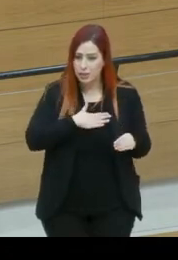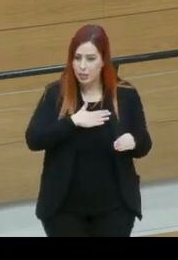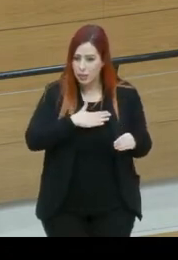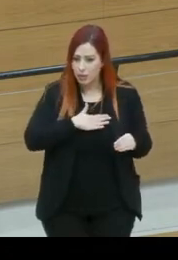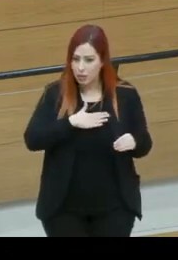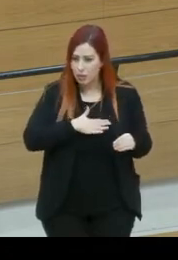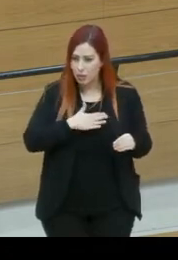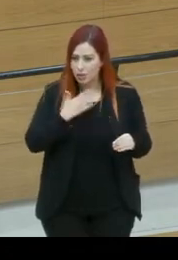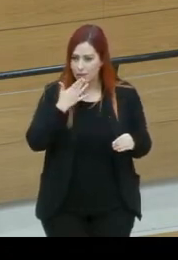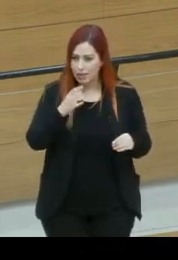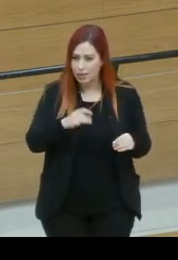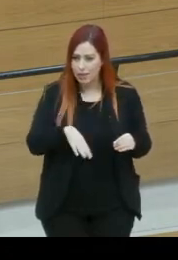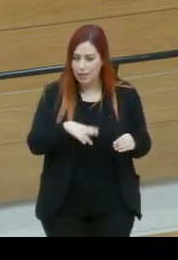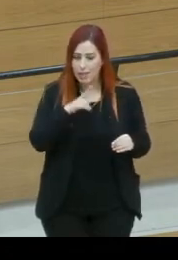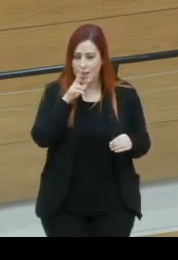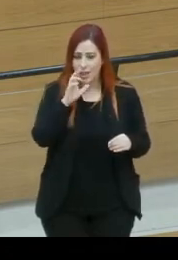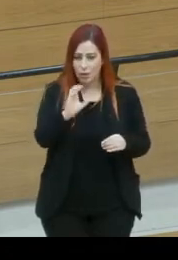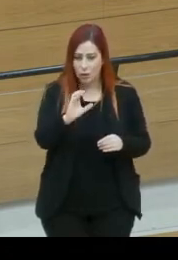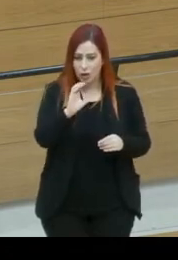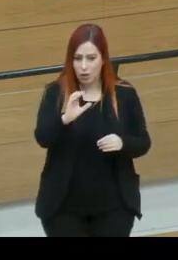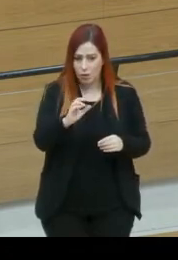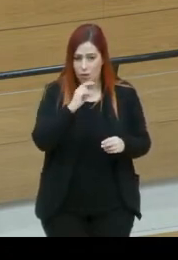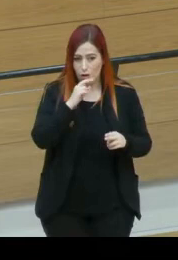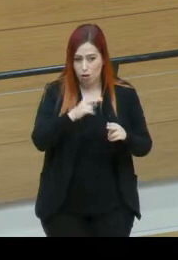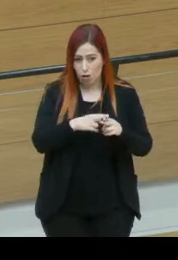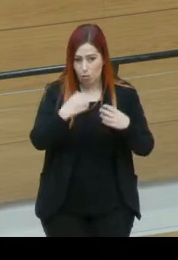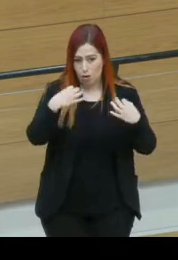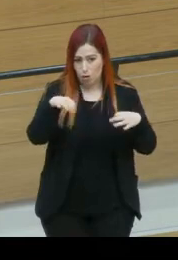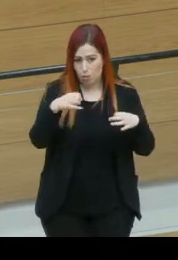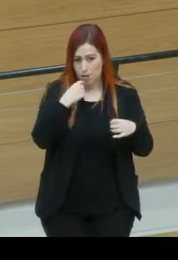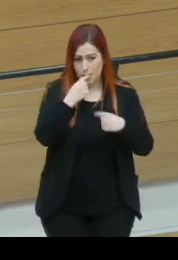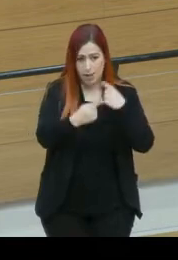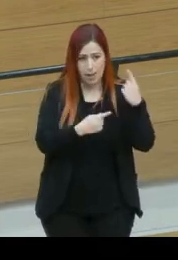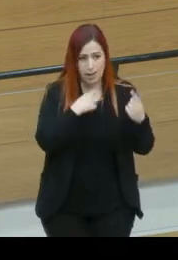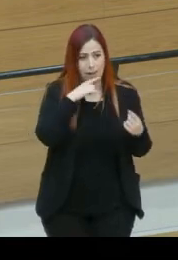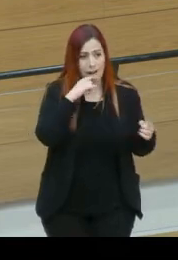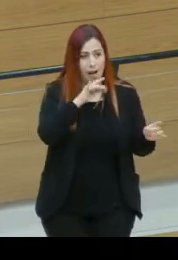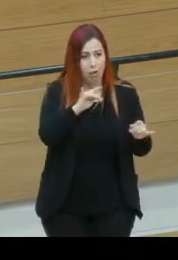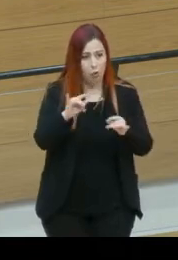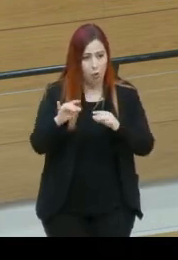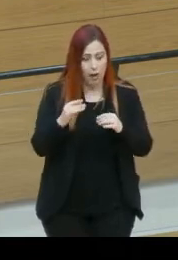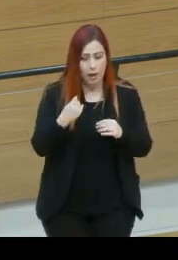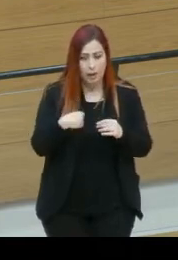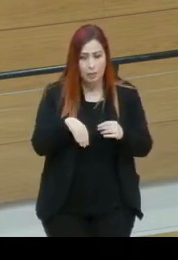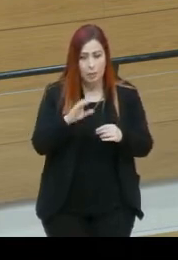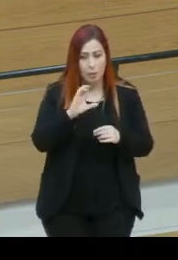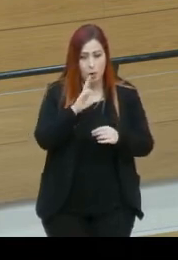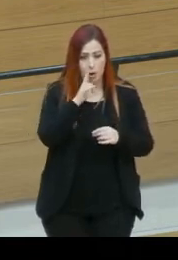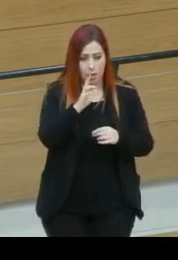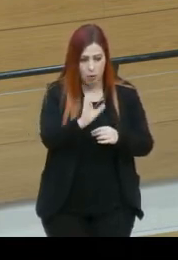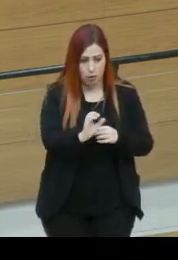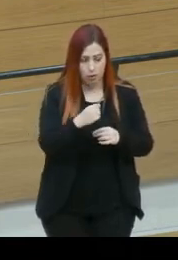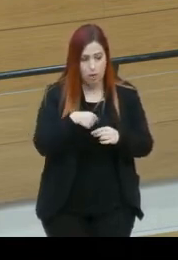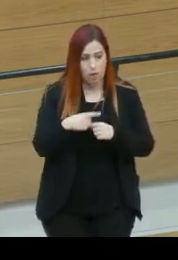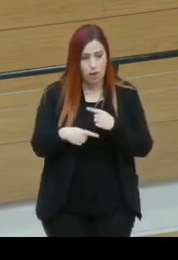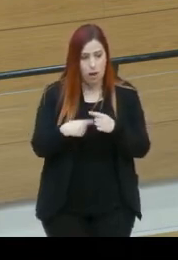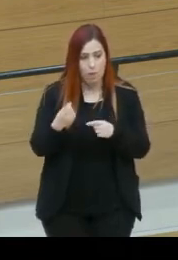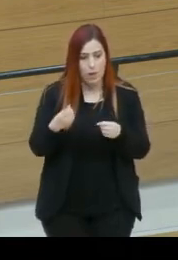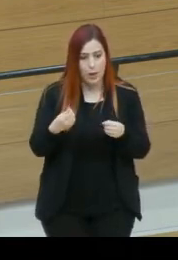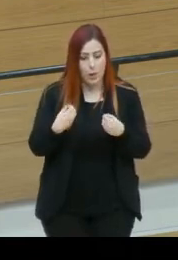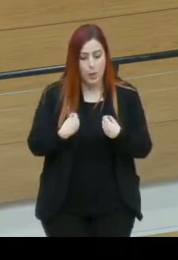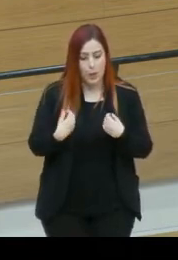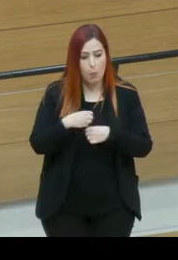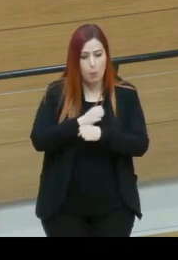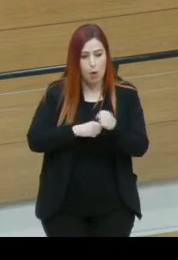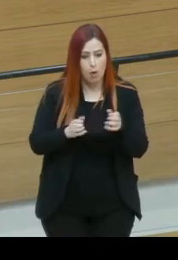que son los hidratos de carbono, comúnmente conocidos como azúcares. Estos hidratos de carbono son una de las familias de biomoléculas más grandes